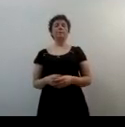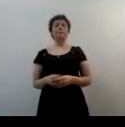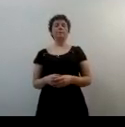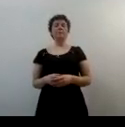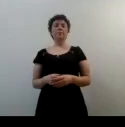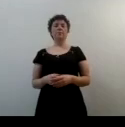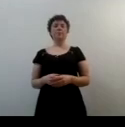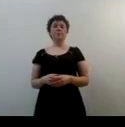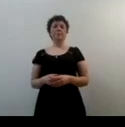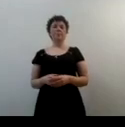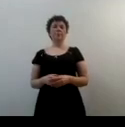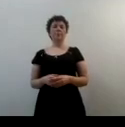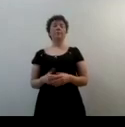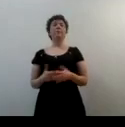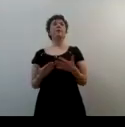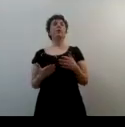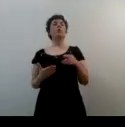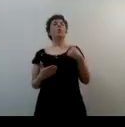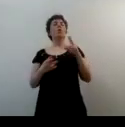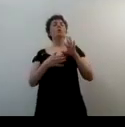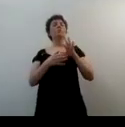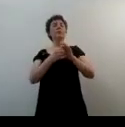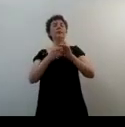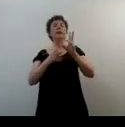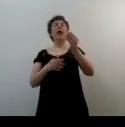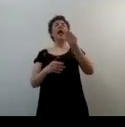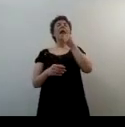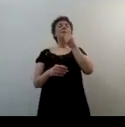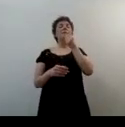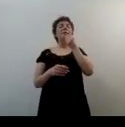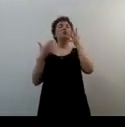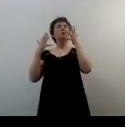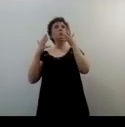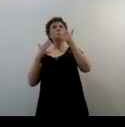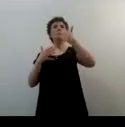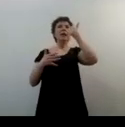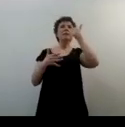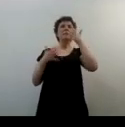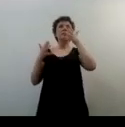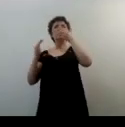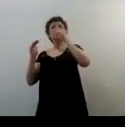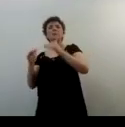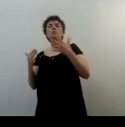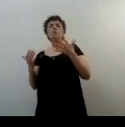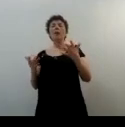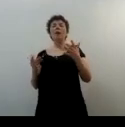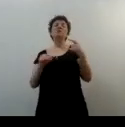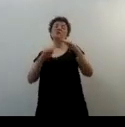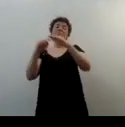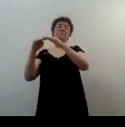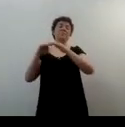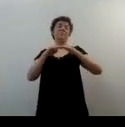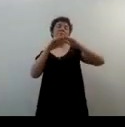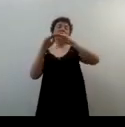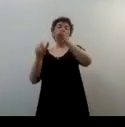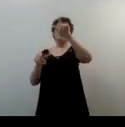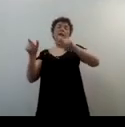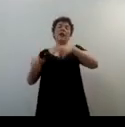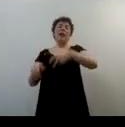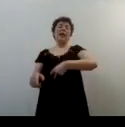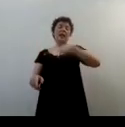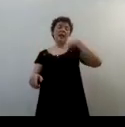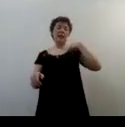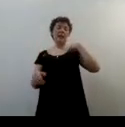Y claro, luego respecto a qué alimentos son más o menos recomendables, esto es un estándar para la población general, que lo hay que adaptar en cada